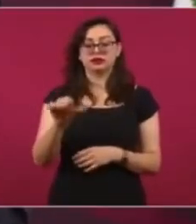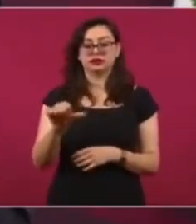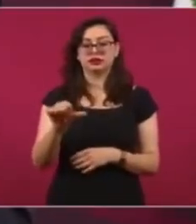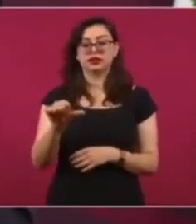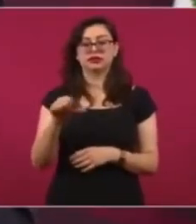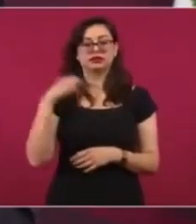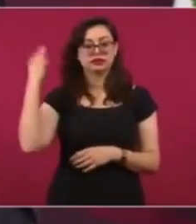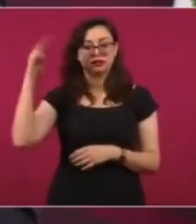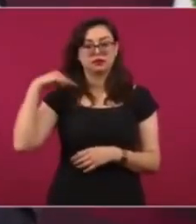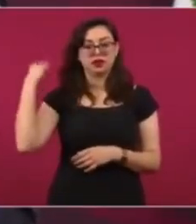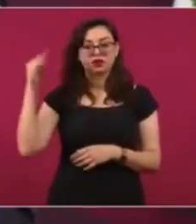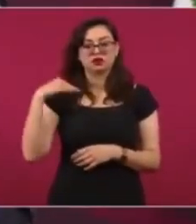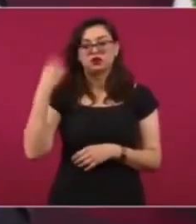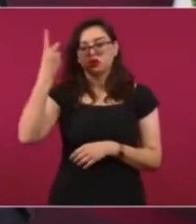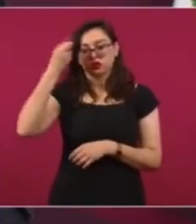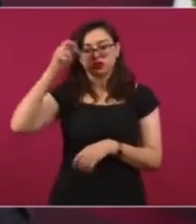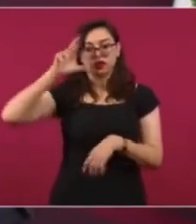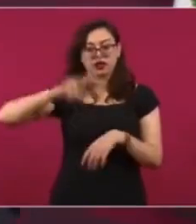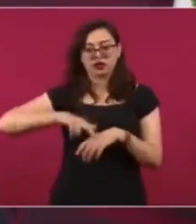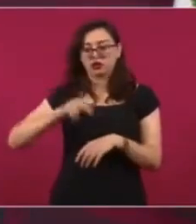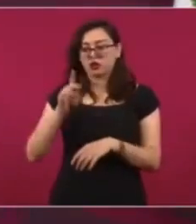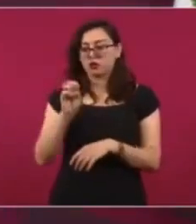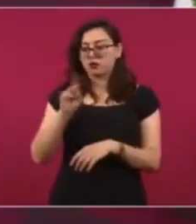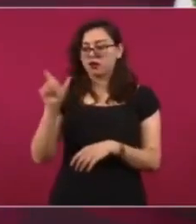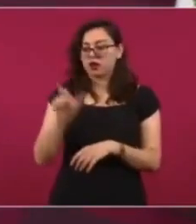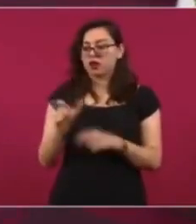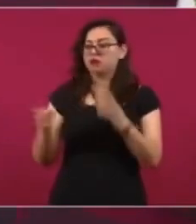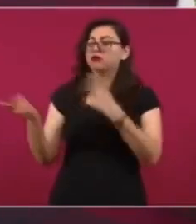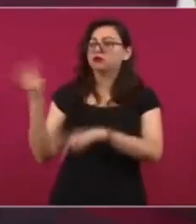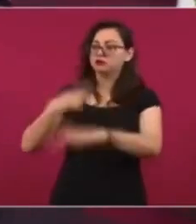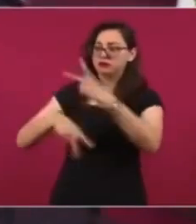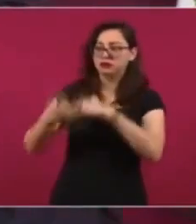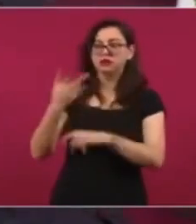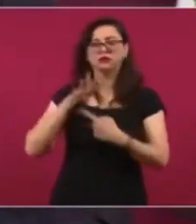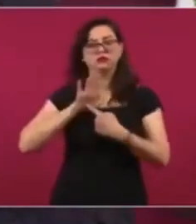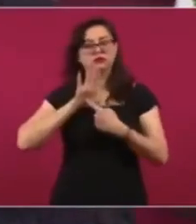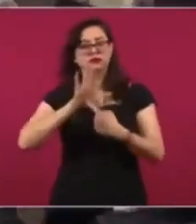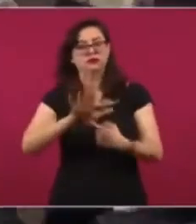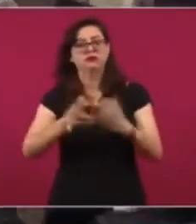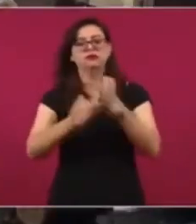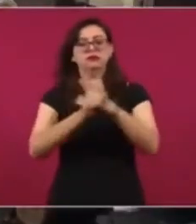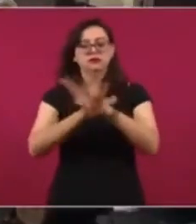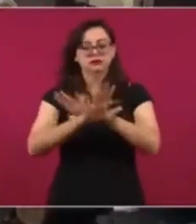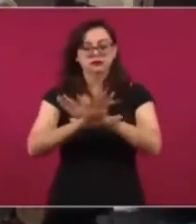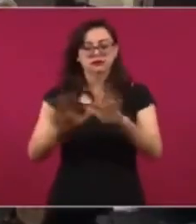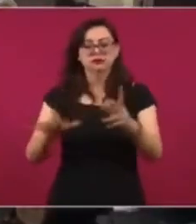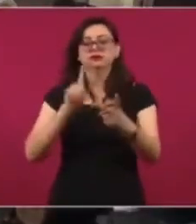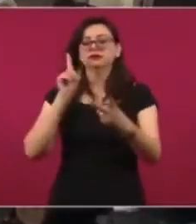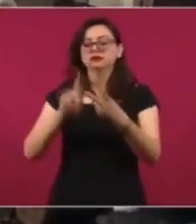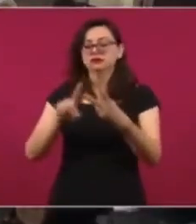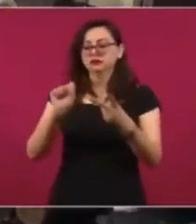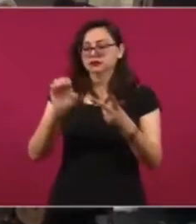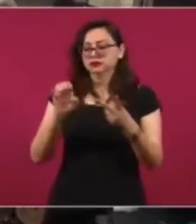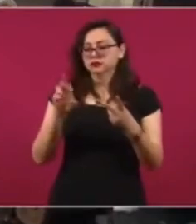de Pemex y va a estar la secretaria de Energía,